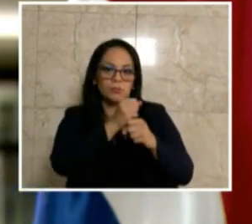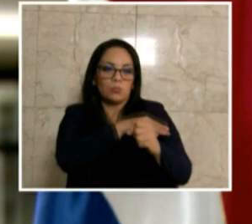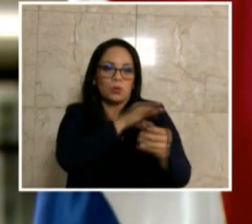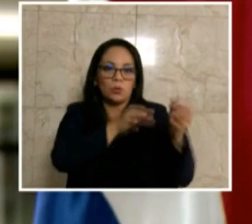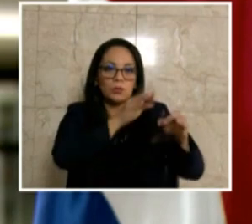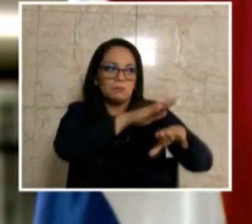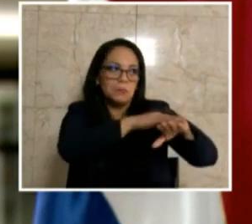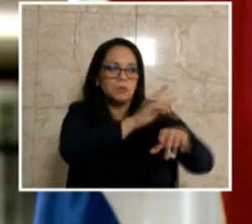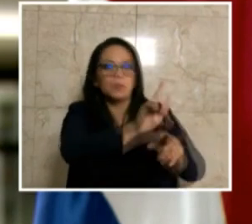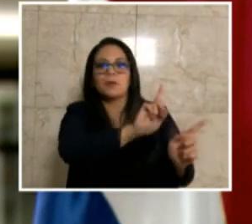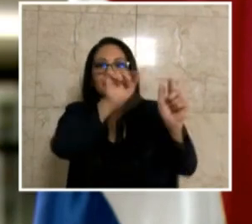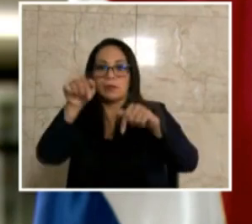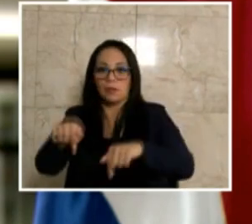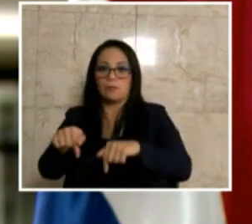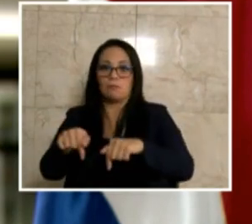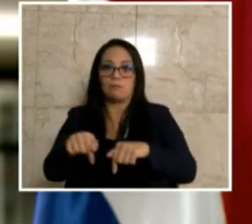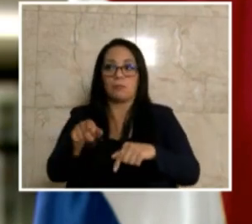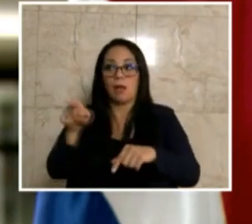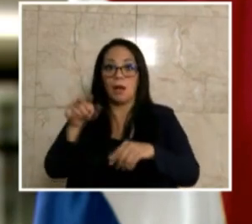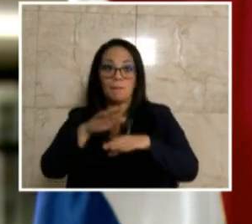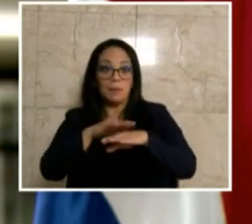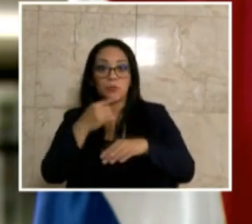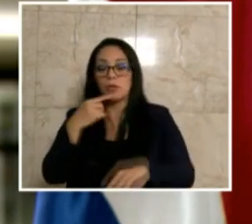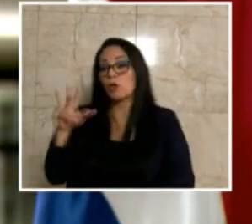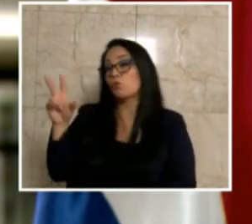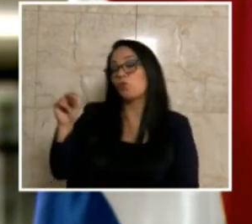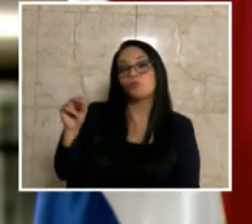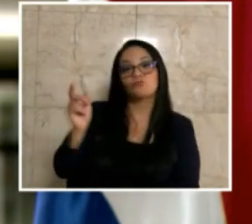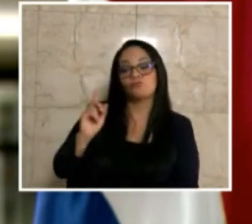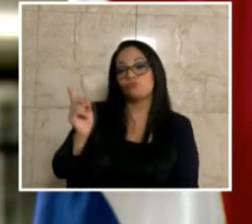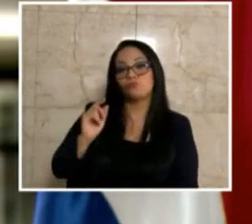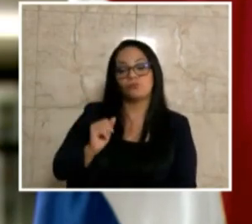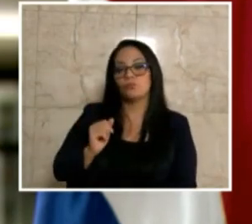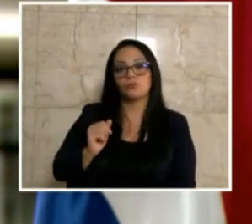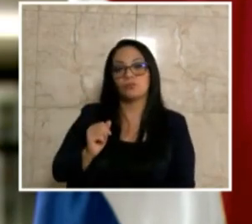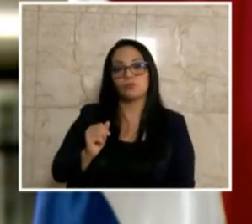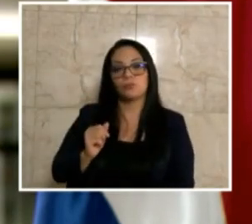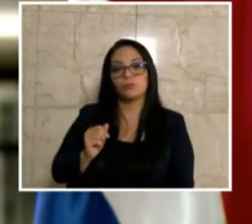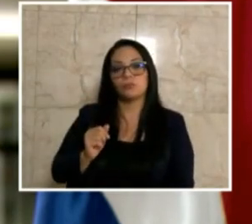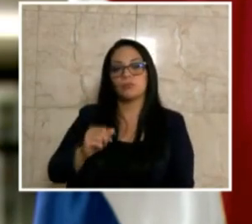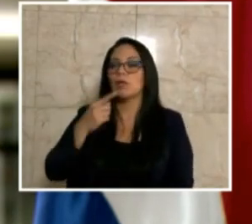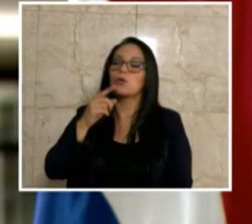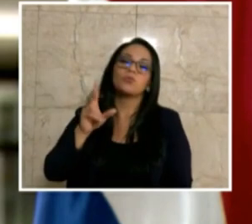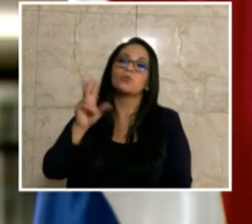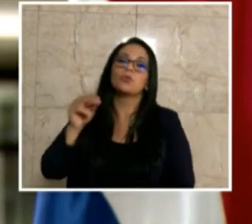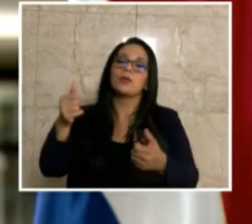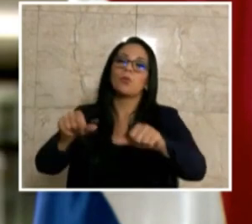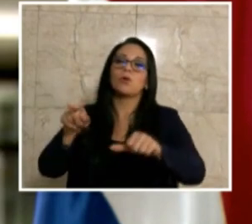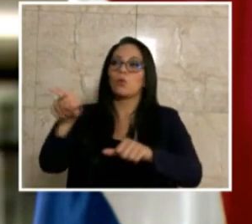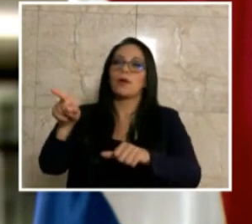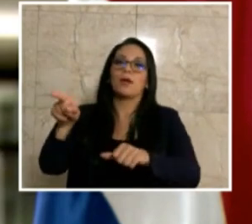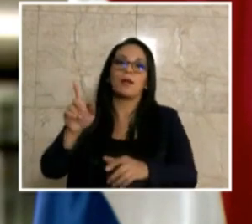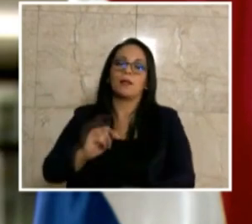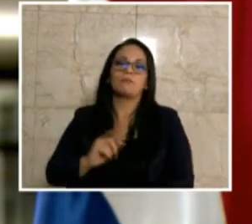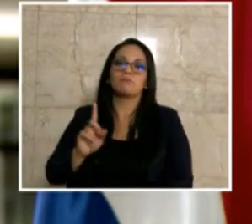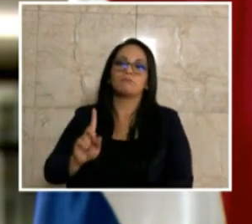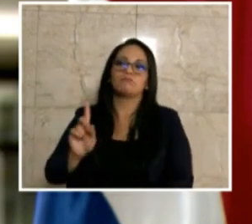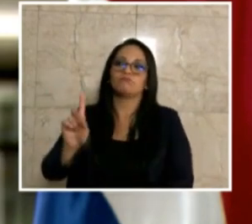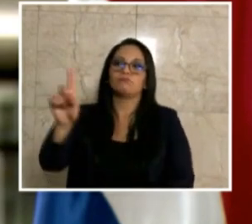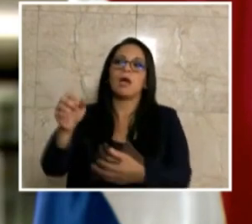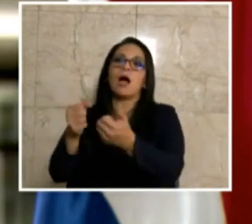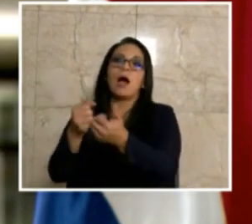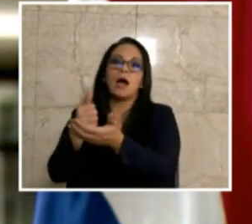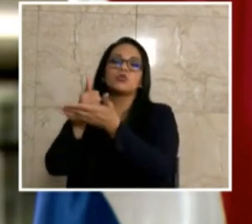y le dijeron que no que no debe no están de acuerdo en que ese señor vaya a ayudar a una institución